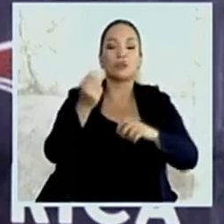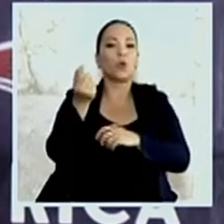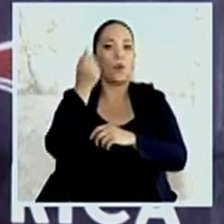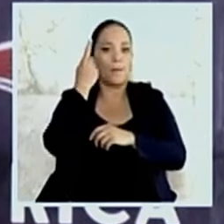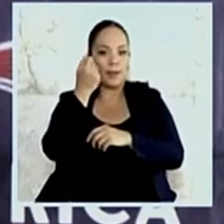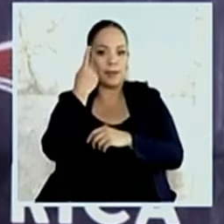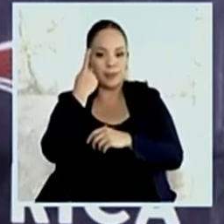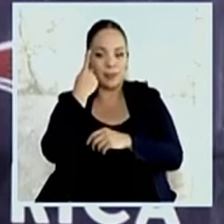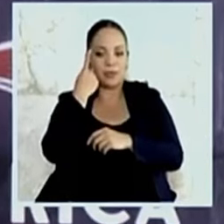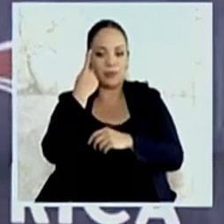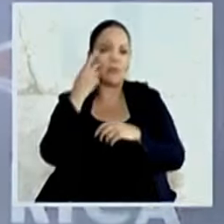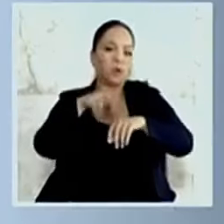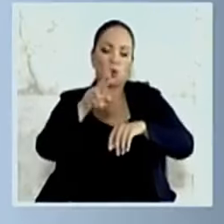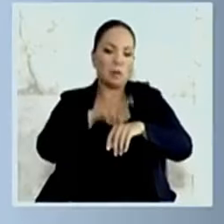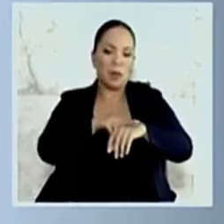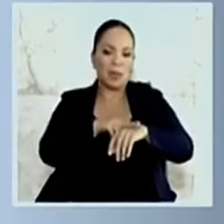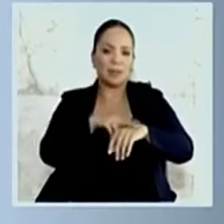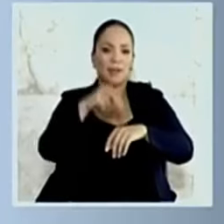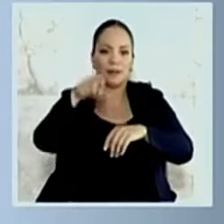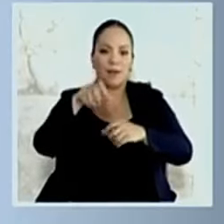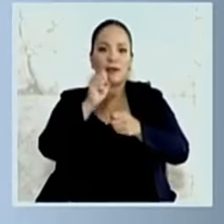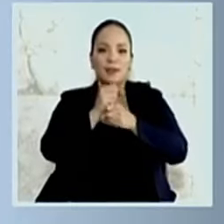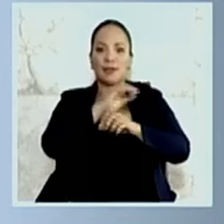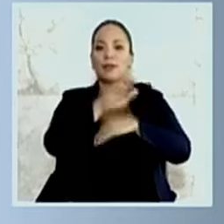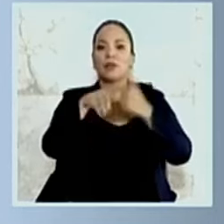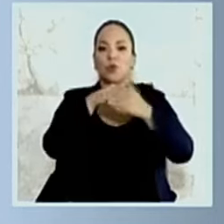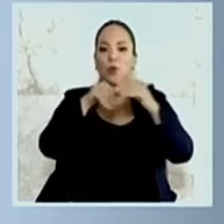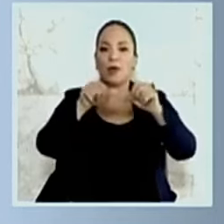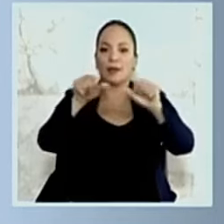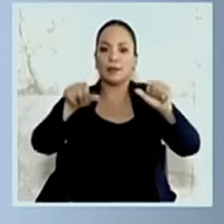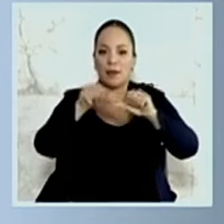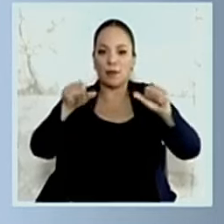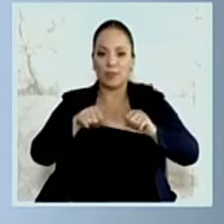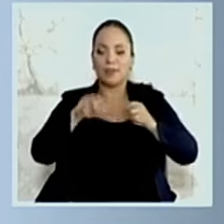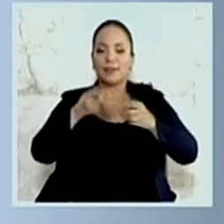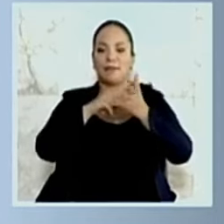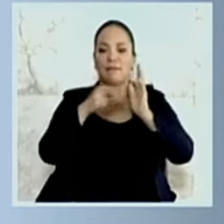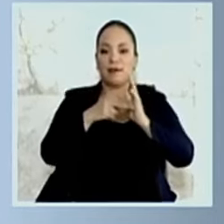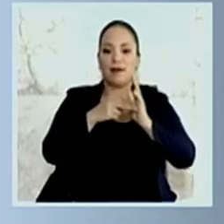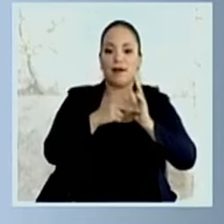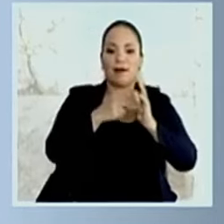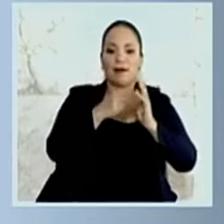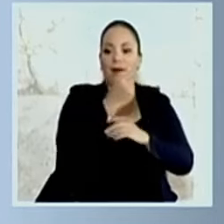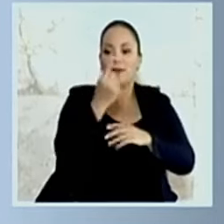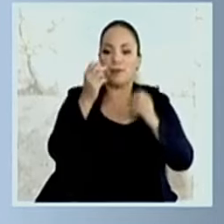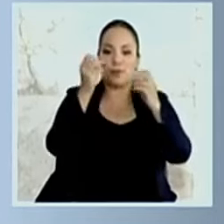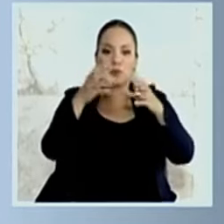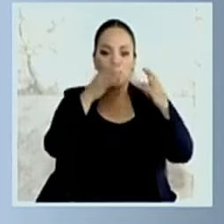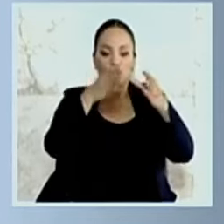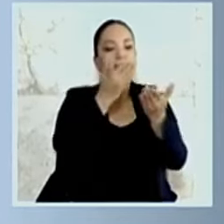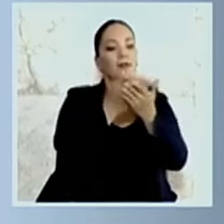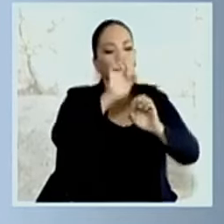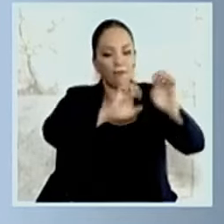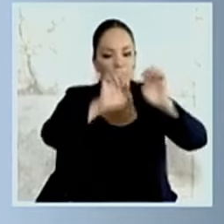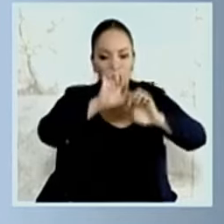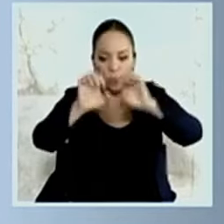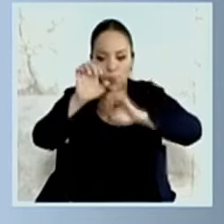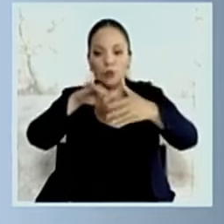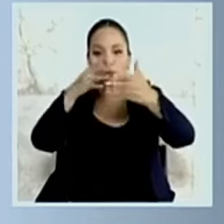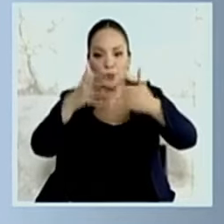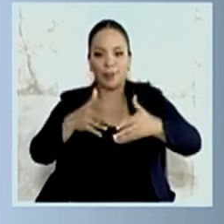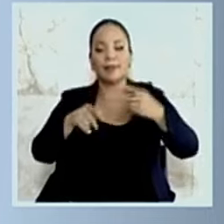aprobó un esquema, un sistema de evaluación que incluye tanto las pruebas comprensivas, que son